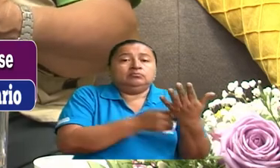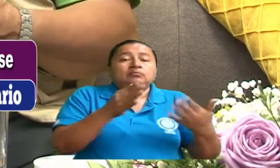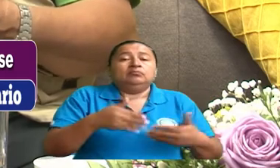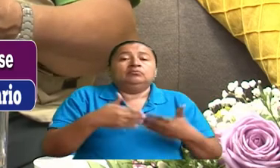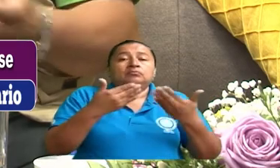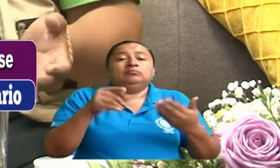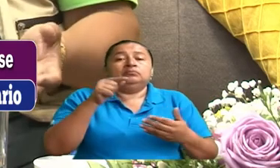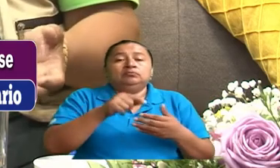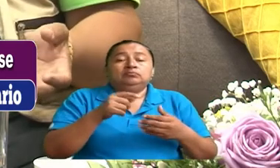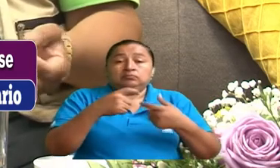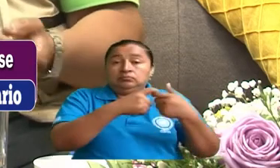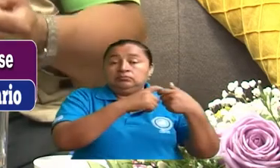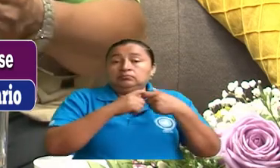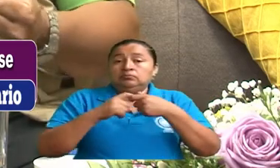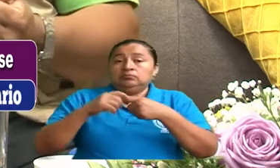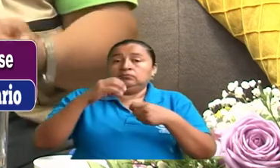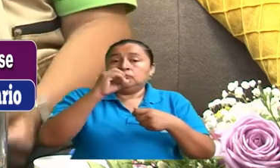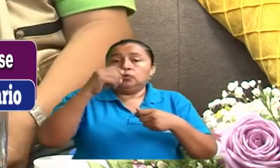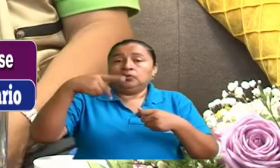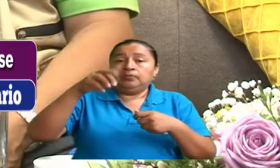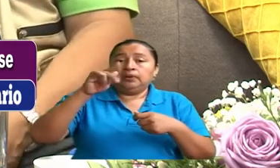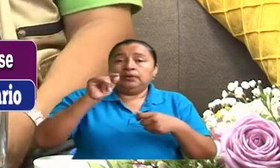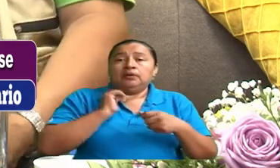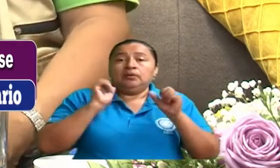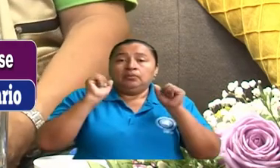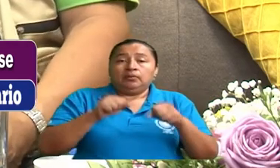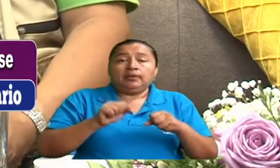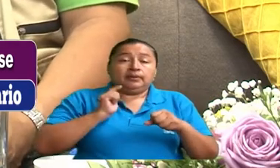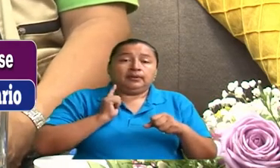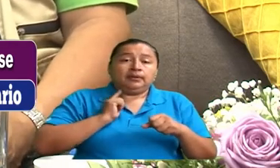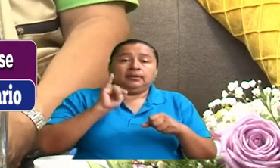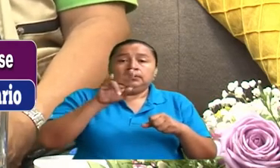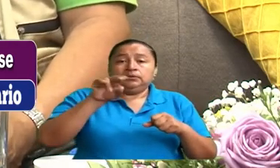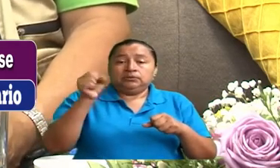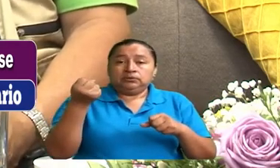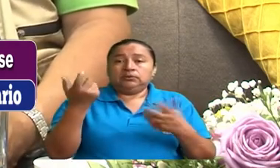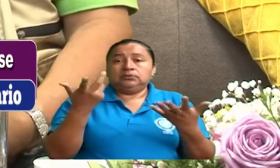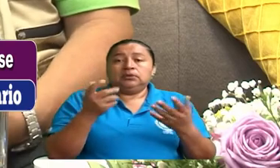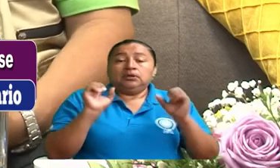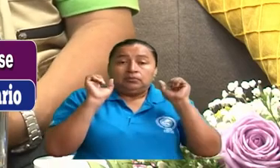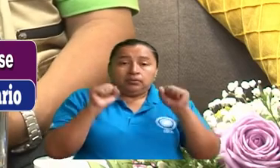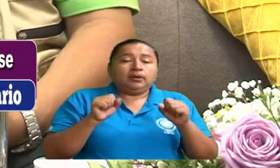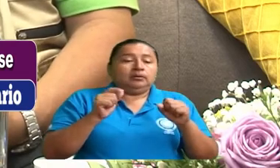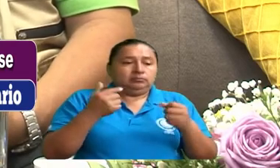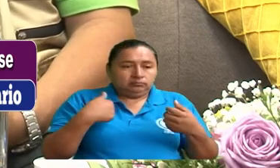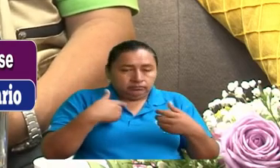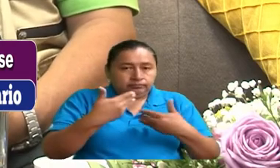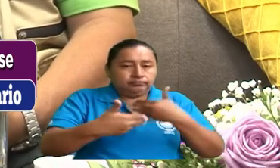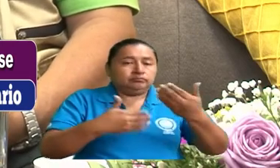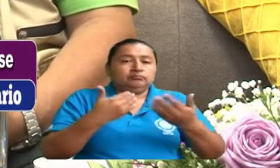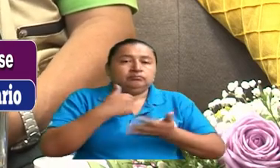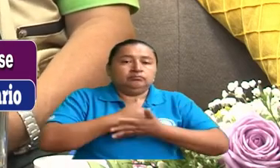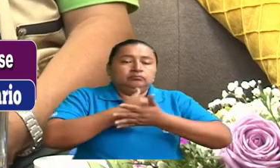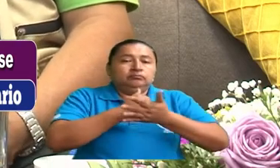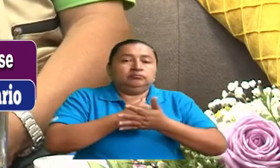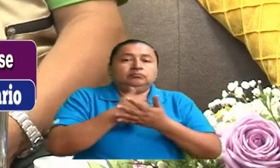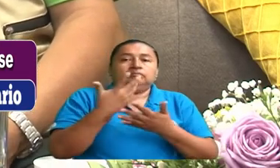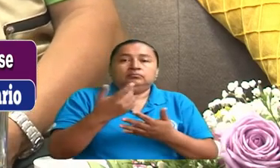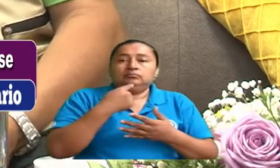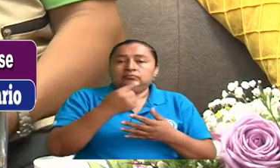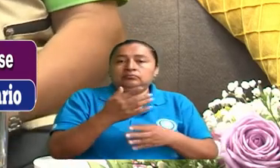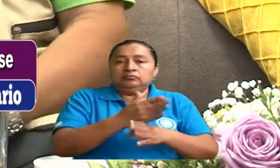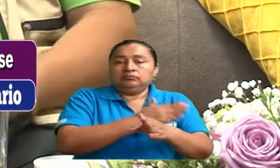que las cooperativas vayan teniendo su seguro social. Claro. ¿Ya? Y que eso venga a beneficiar, como te